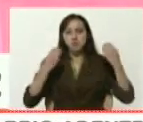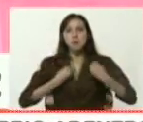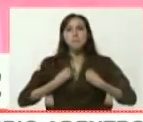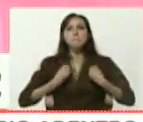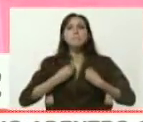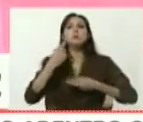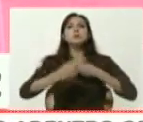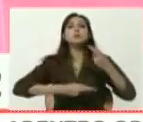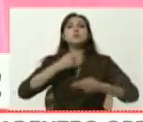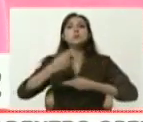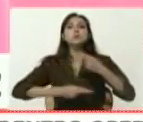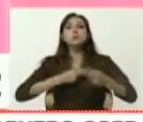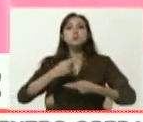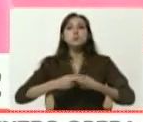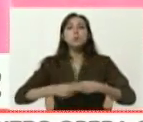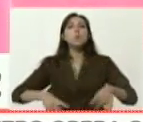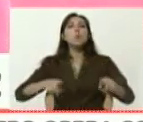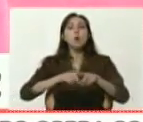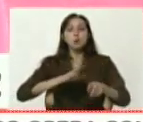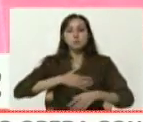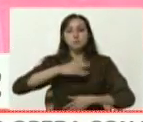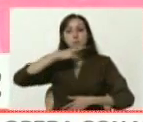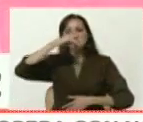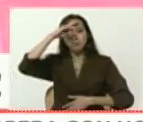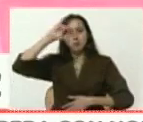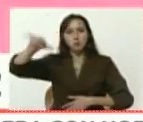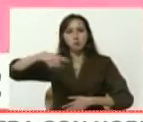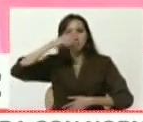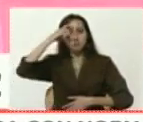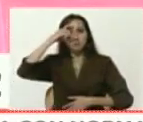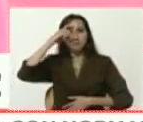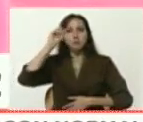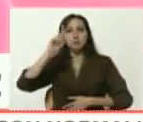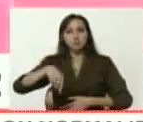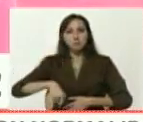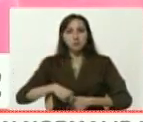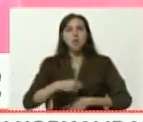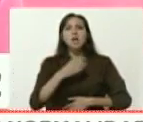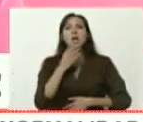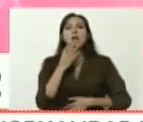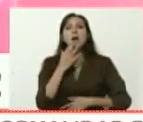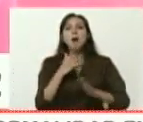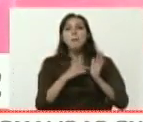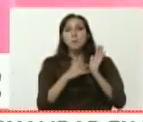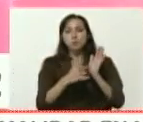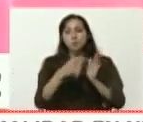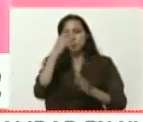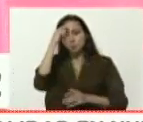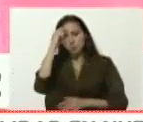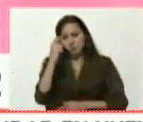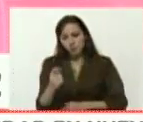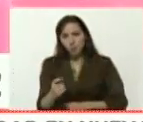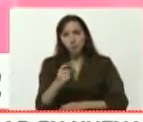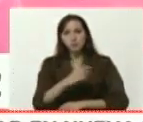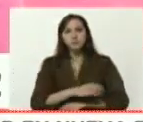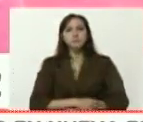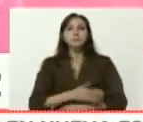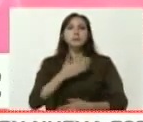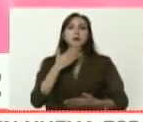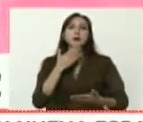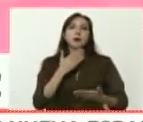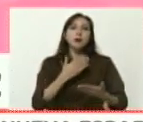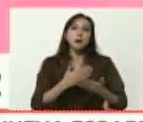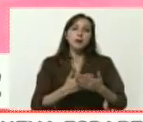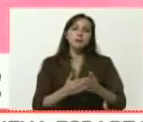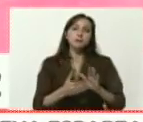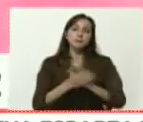decir, celebrar a Jorge Rodríguez y a conmemorar lo que fue su ejemplo para todos nosotros por siempre. Gracias, querido